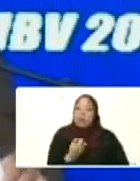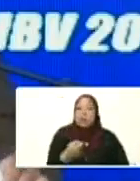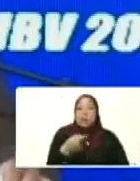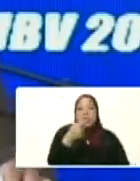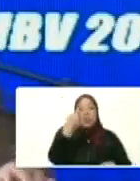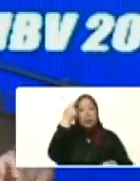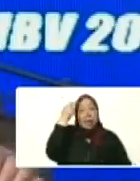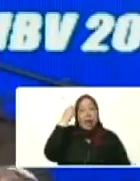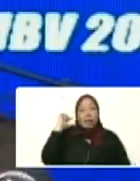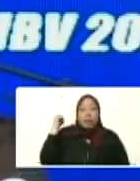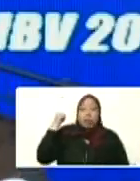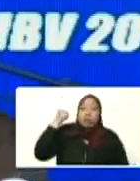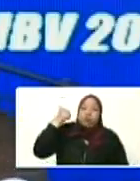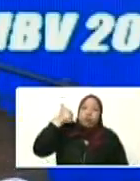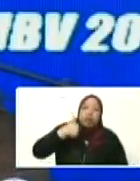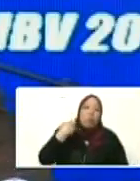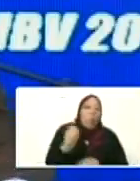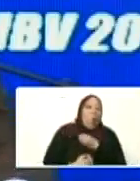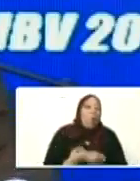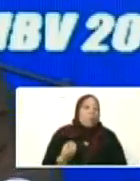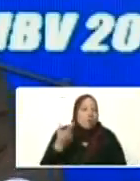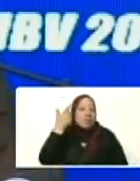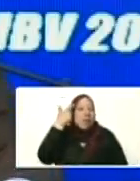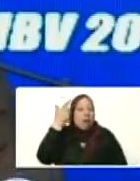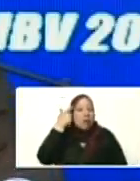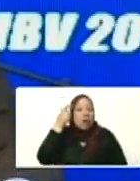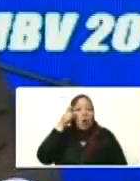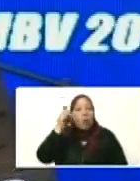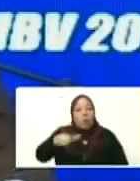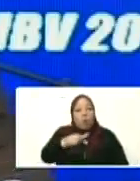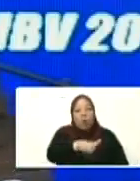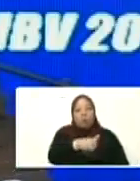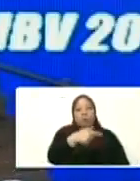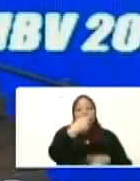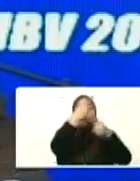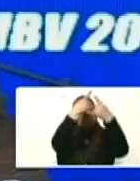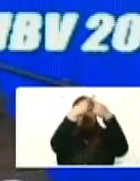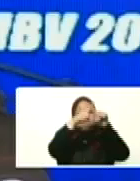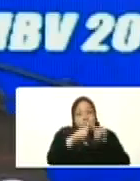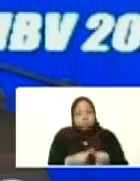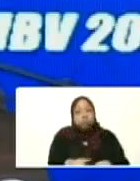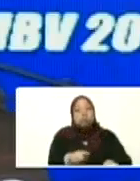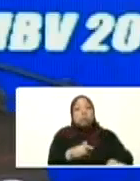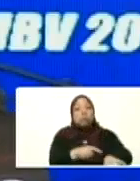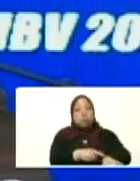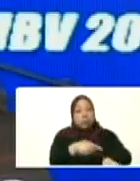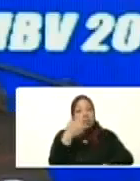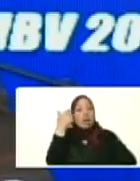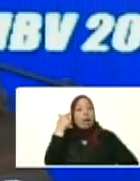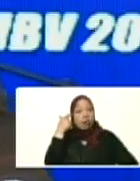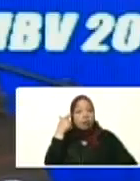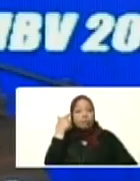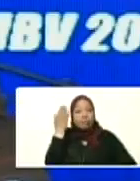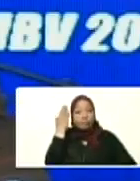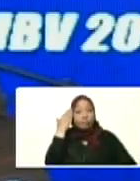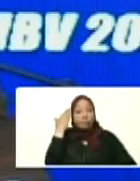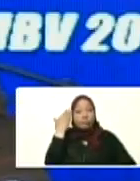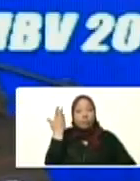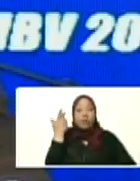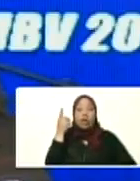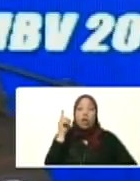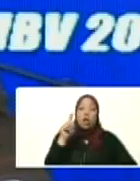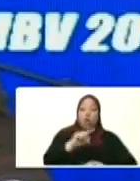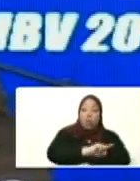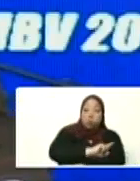calcular el tiempo. Y vaya que nuestro pueblo ha calculado bien el tiempo, pues a pesar de las